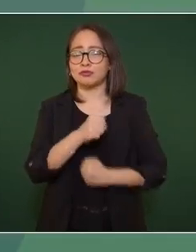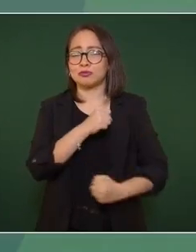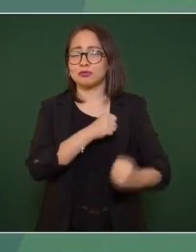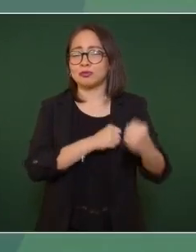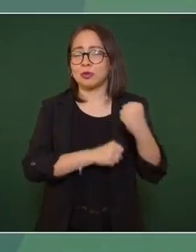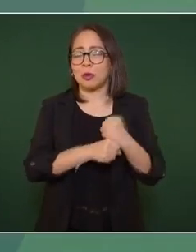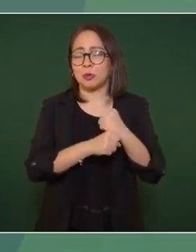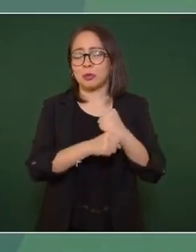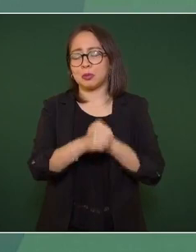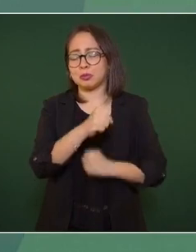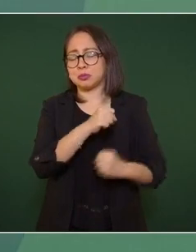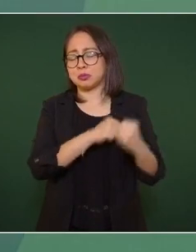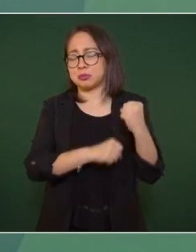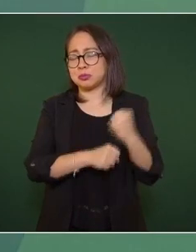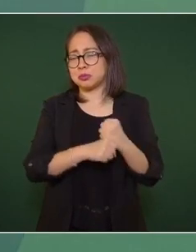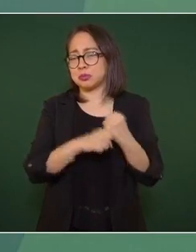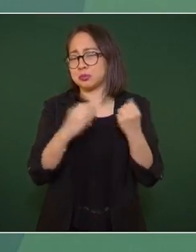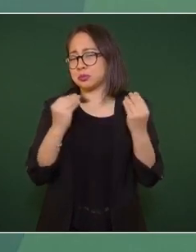y